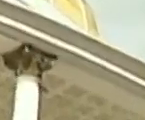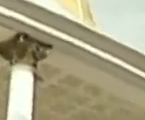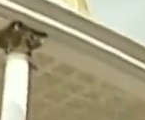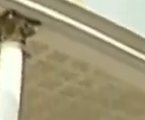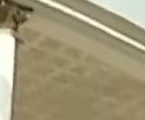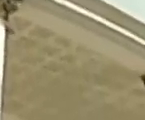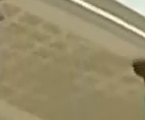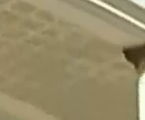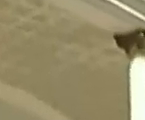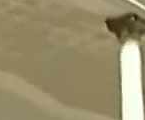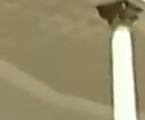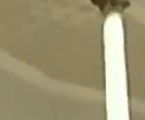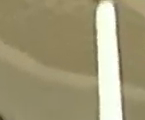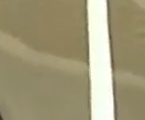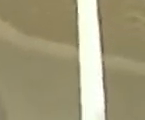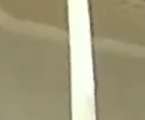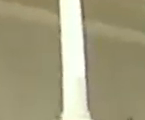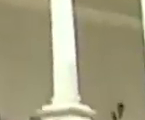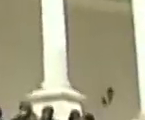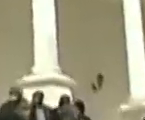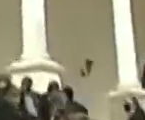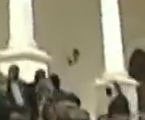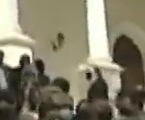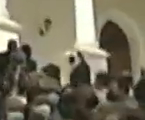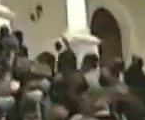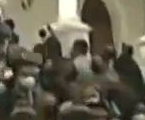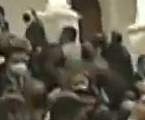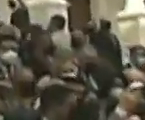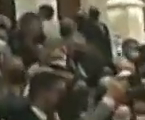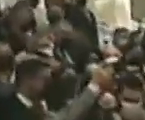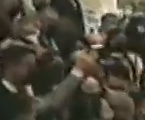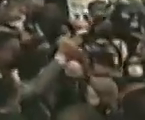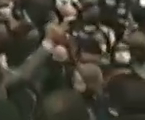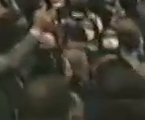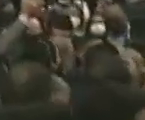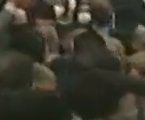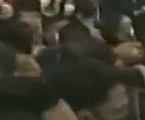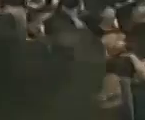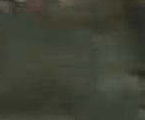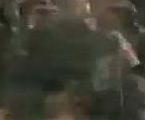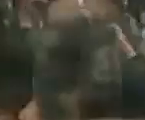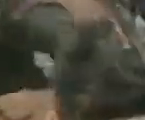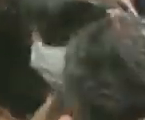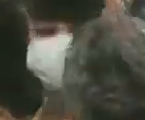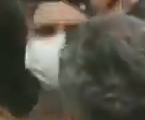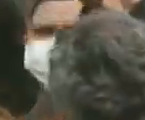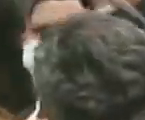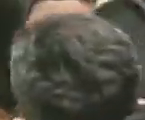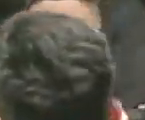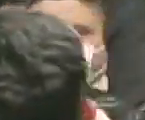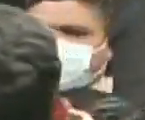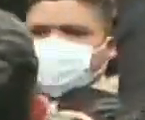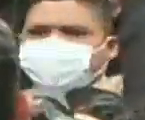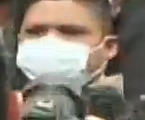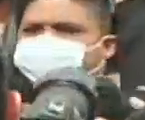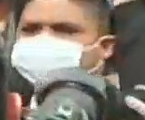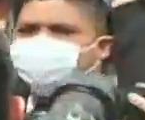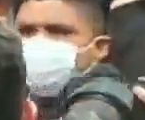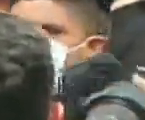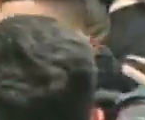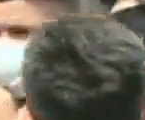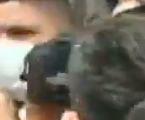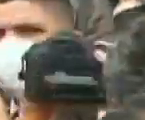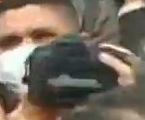Asamblea Nacional pisó fuerte el año 2021, Gisette. Buen Graya, con estas informaciones y